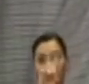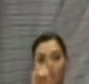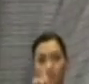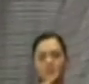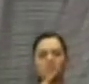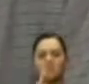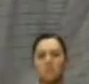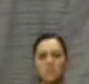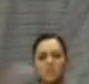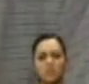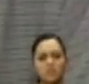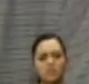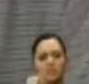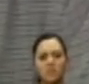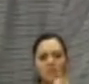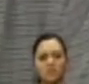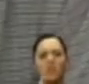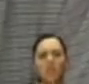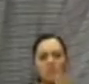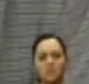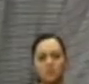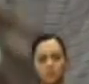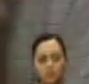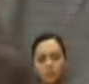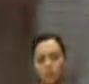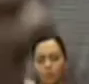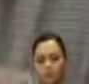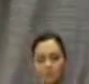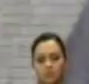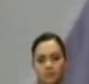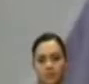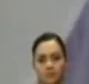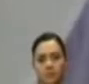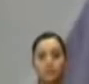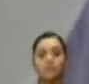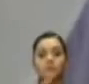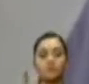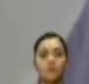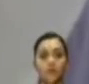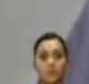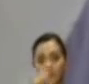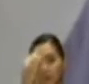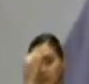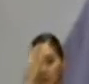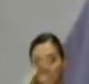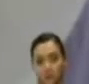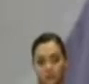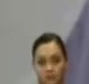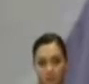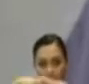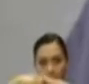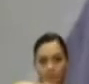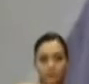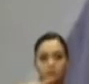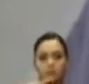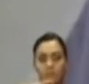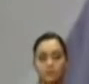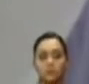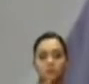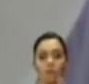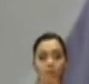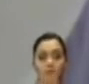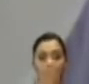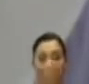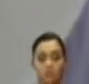para saber de qué estamos hablando con reservas internacionales. Primero que sea una información, ¿no?, que les quede viendo, el tour en el Golfo, que